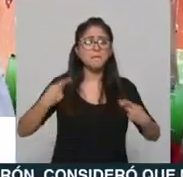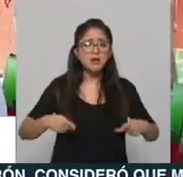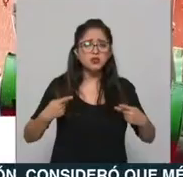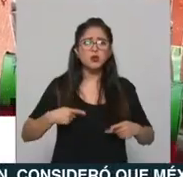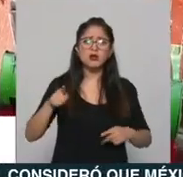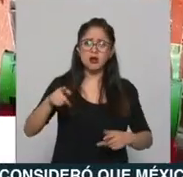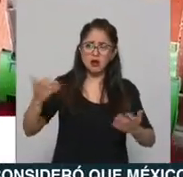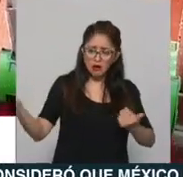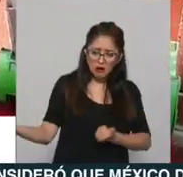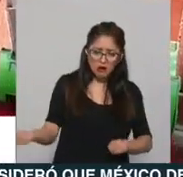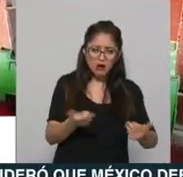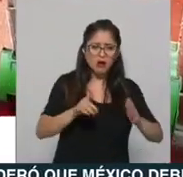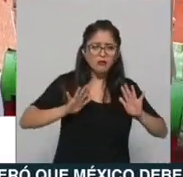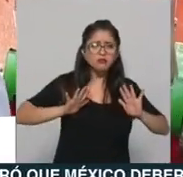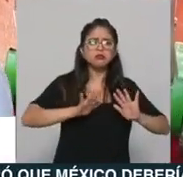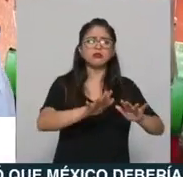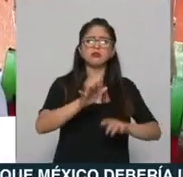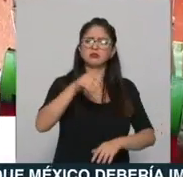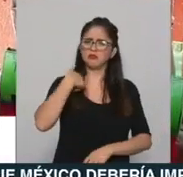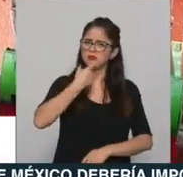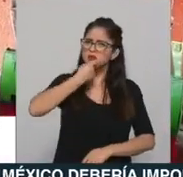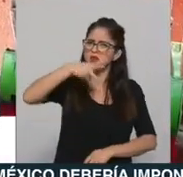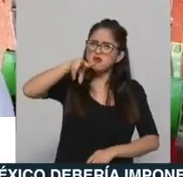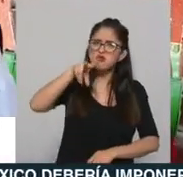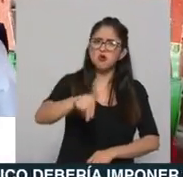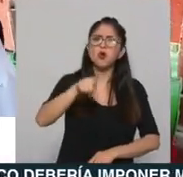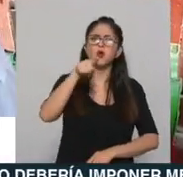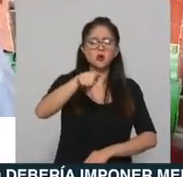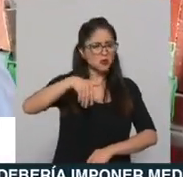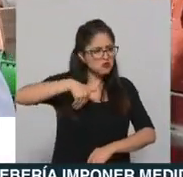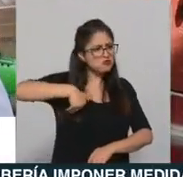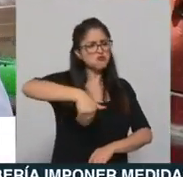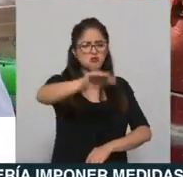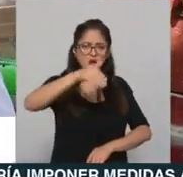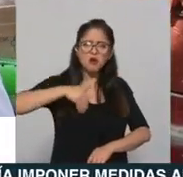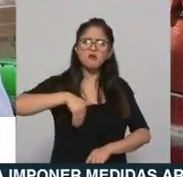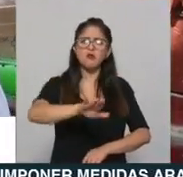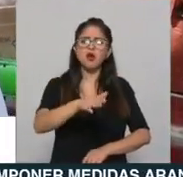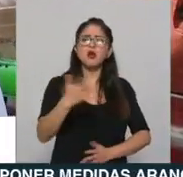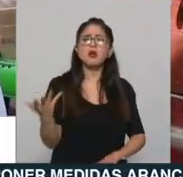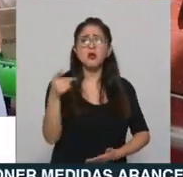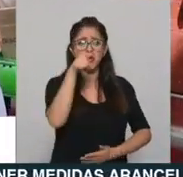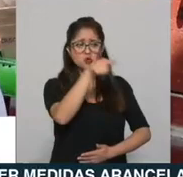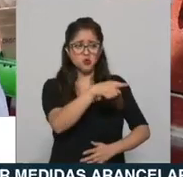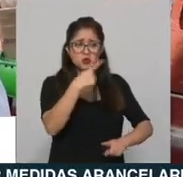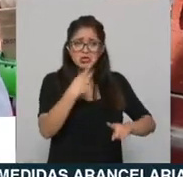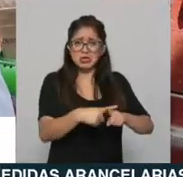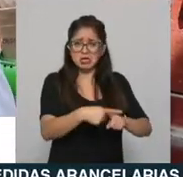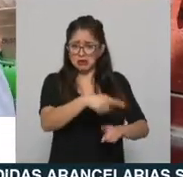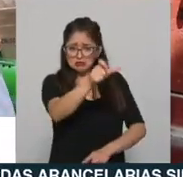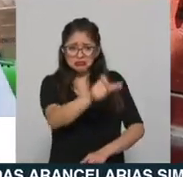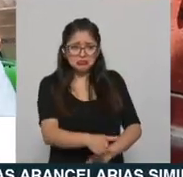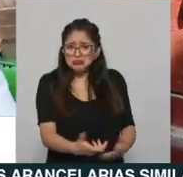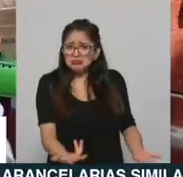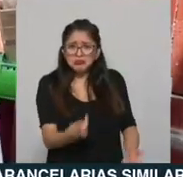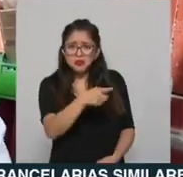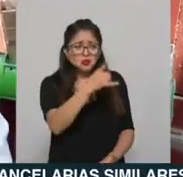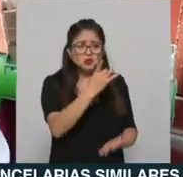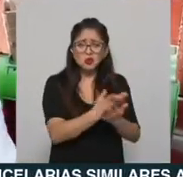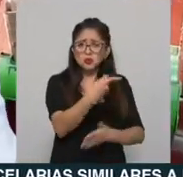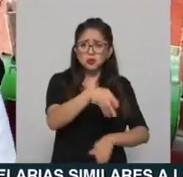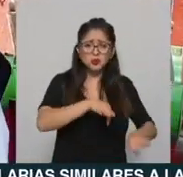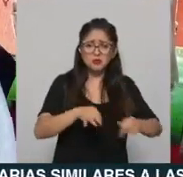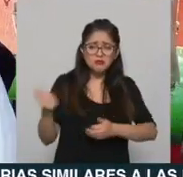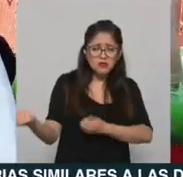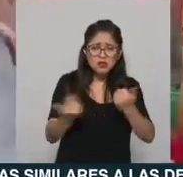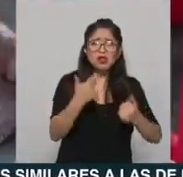digo, no, usted no es nadie para aventarme y se sale, yo le decía, y se sale, porque usted no es nadie más que un simple cargador. Déjeme hablar